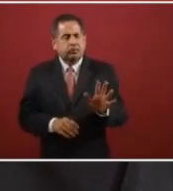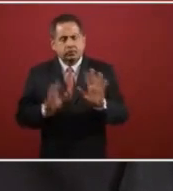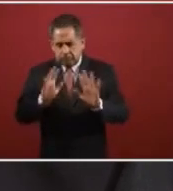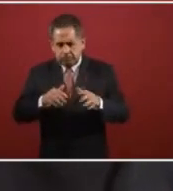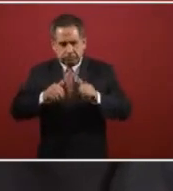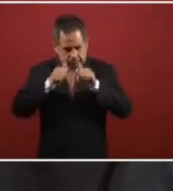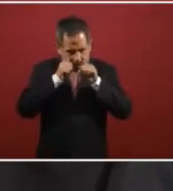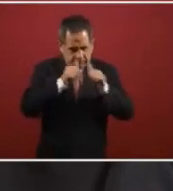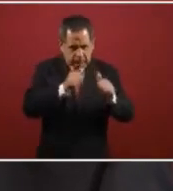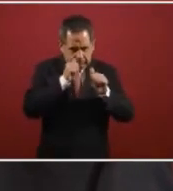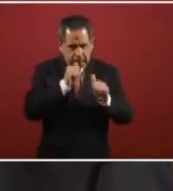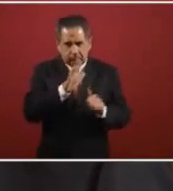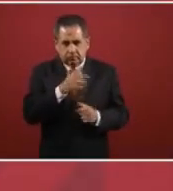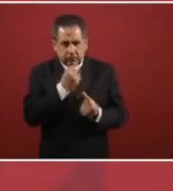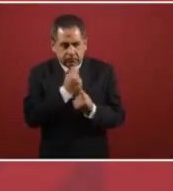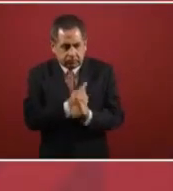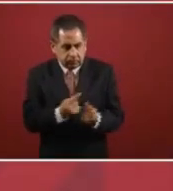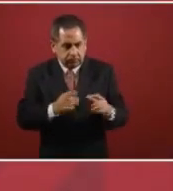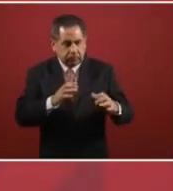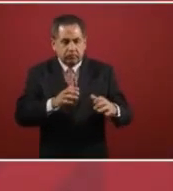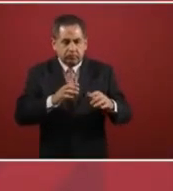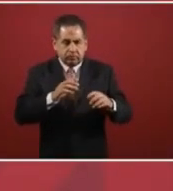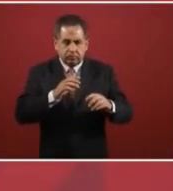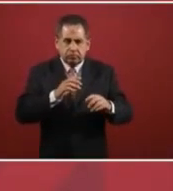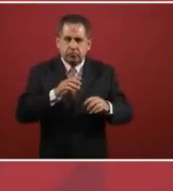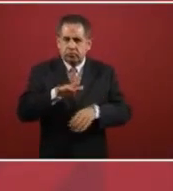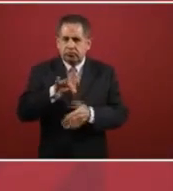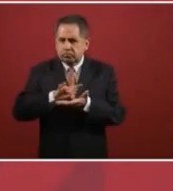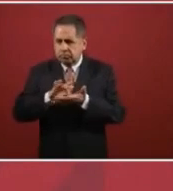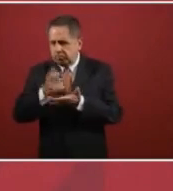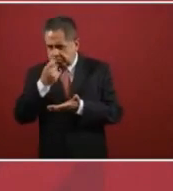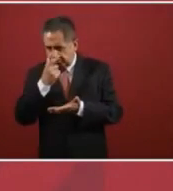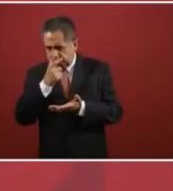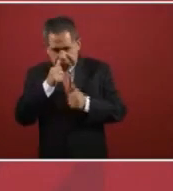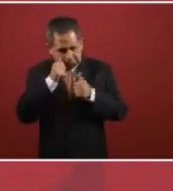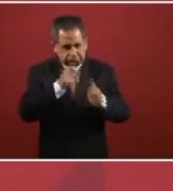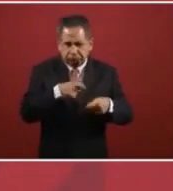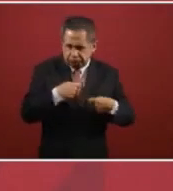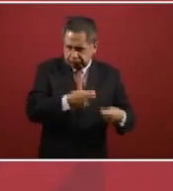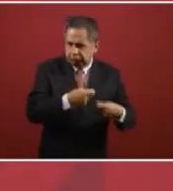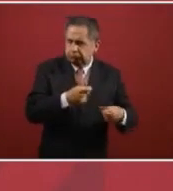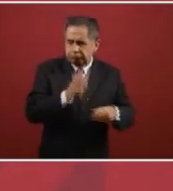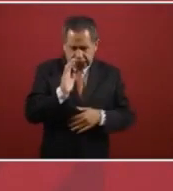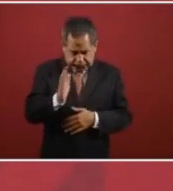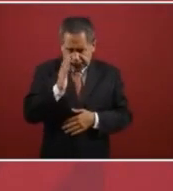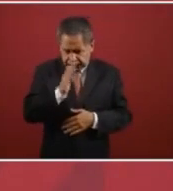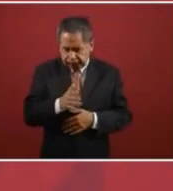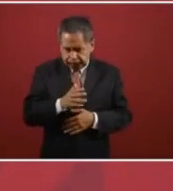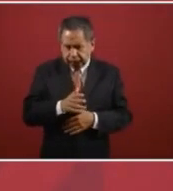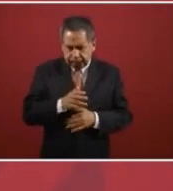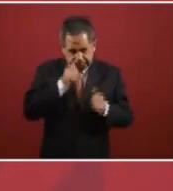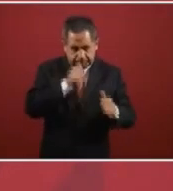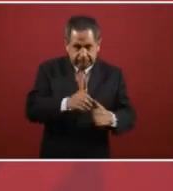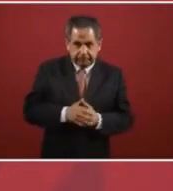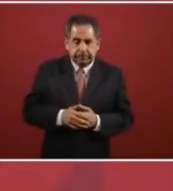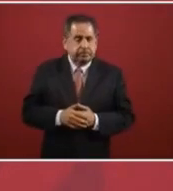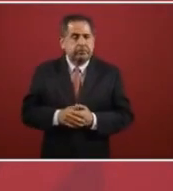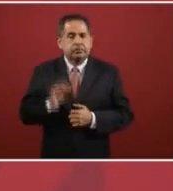los niños lo de los medicamentos si hubo